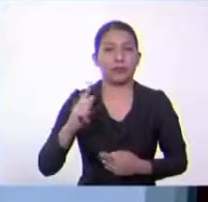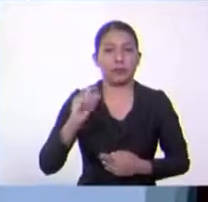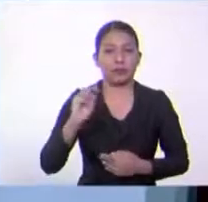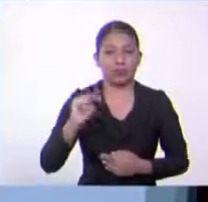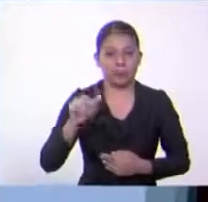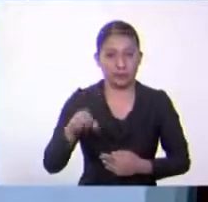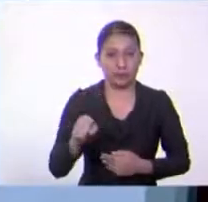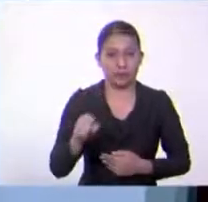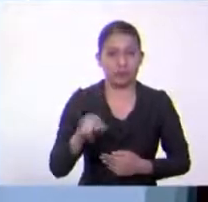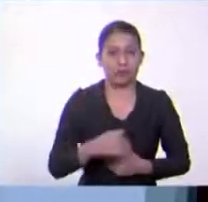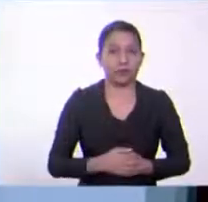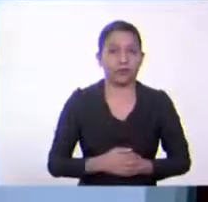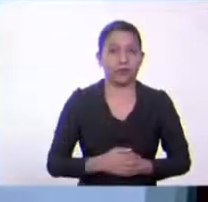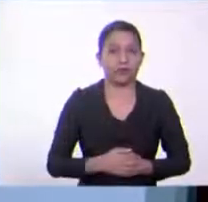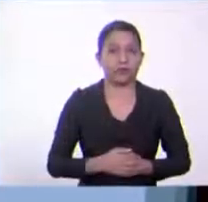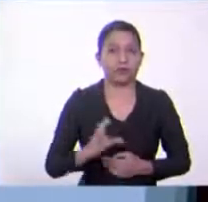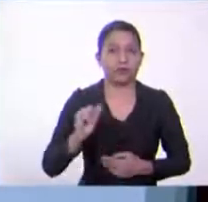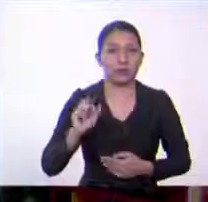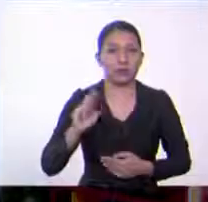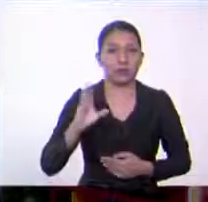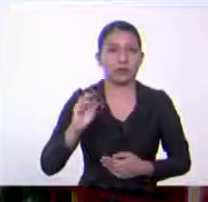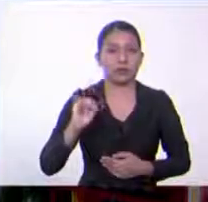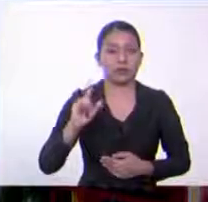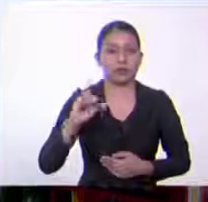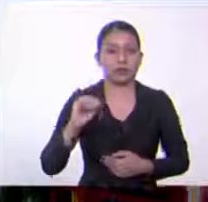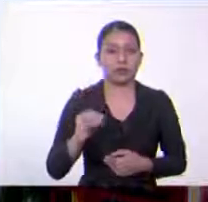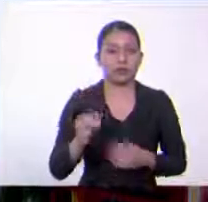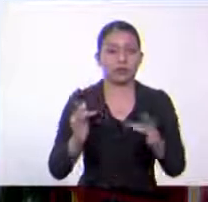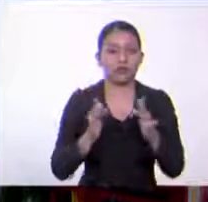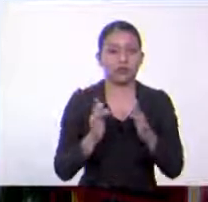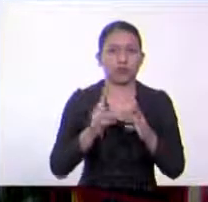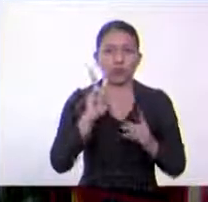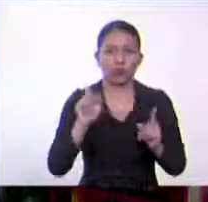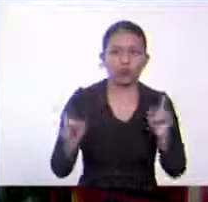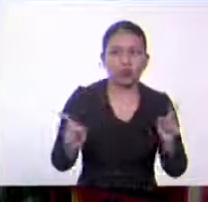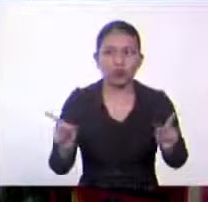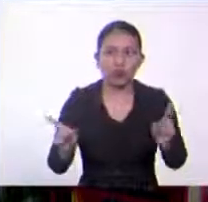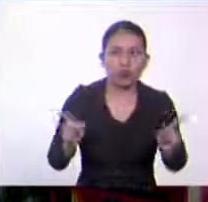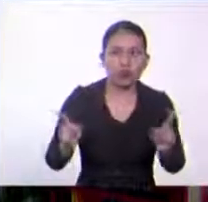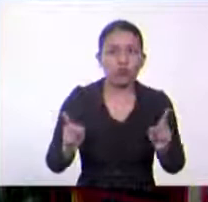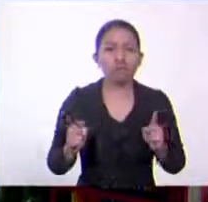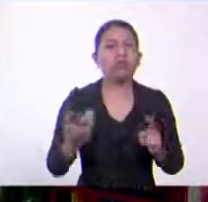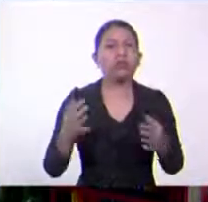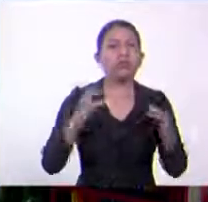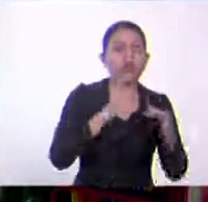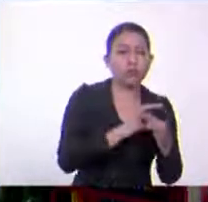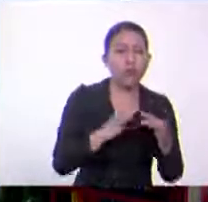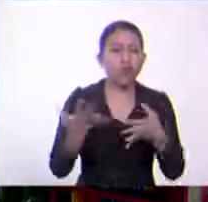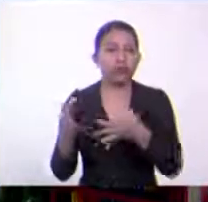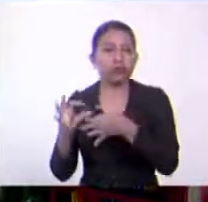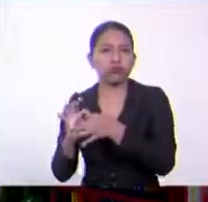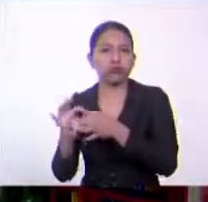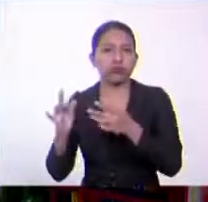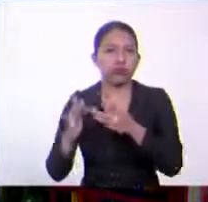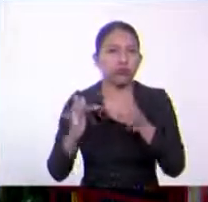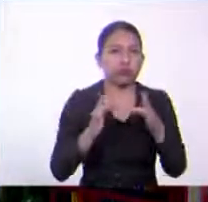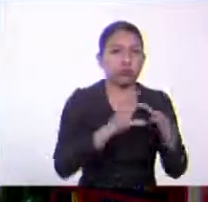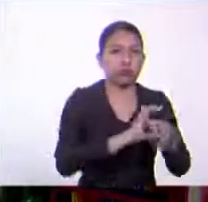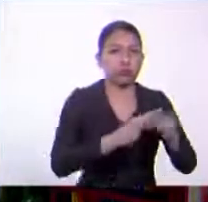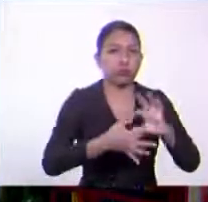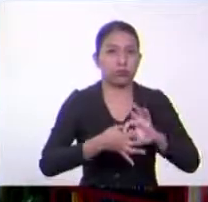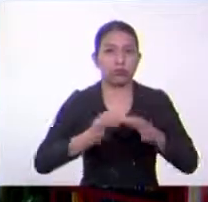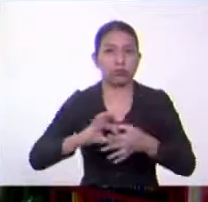sería el carbonilo con sus dos enlaces latentes a unirse a una cadena